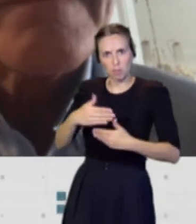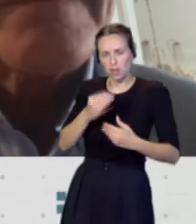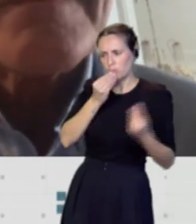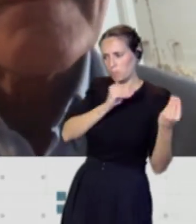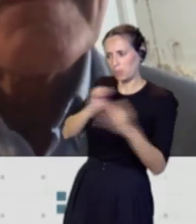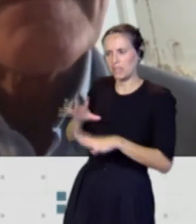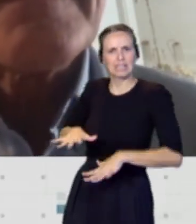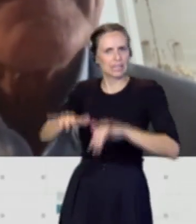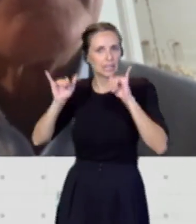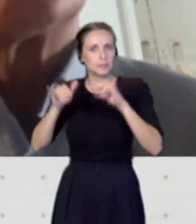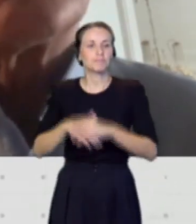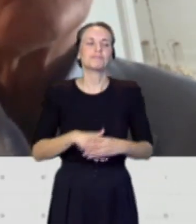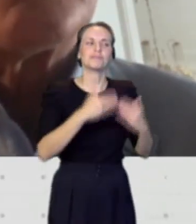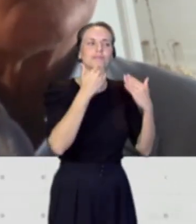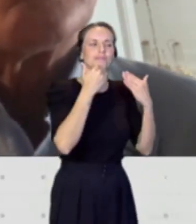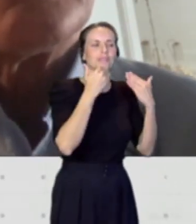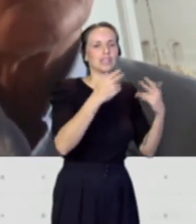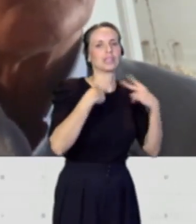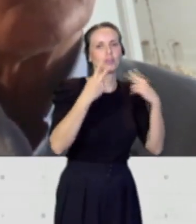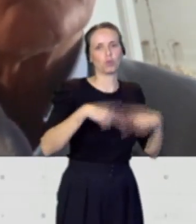Juan Fernando López Aguilar. Muy buenos días.